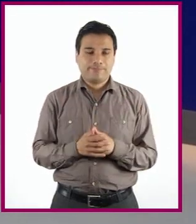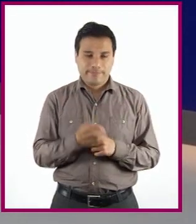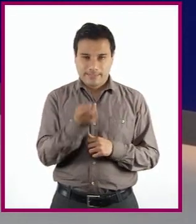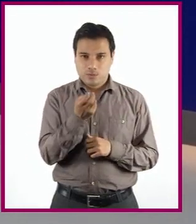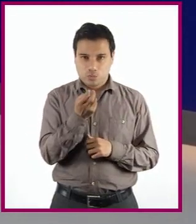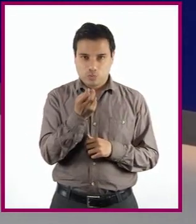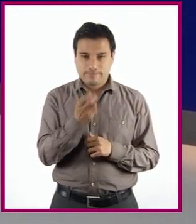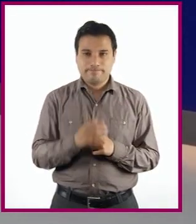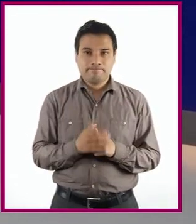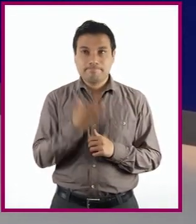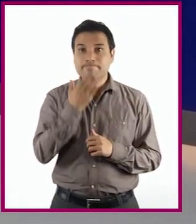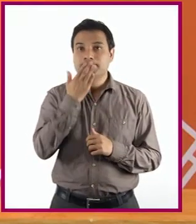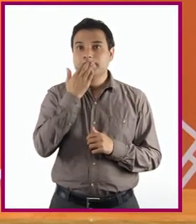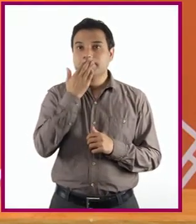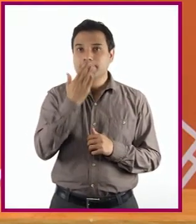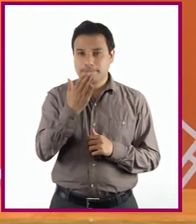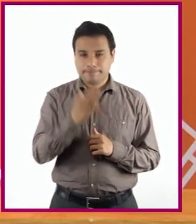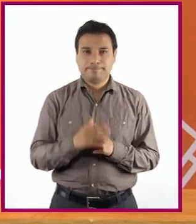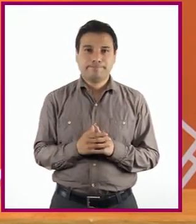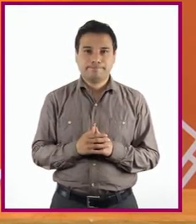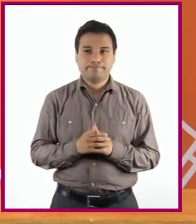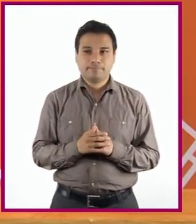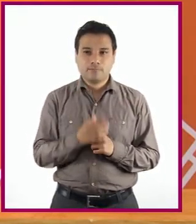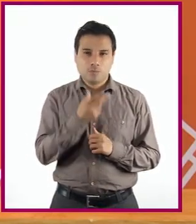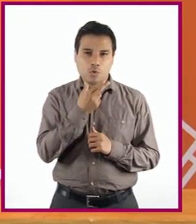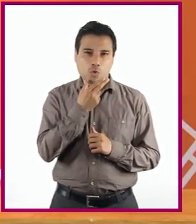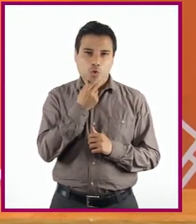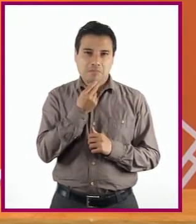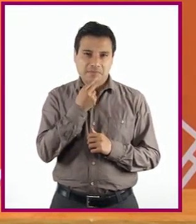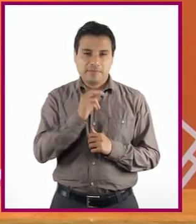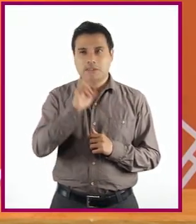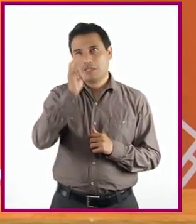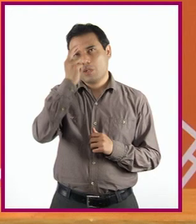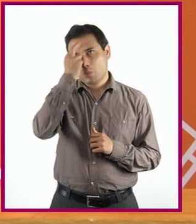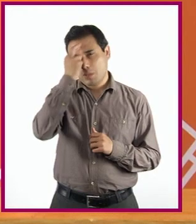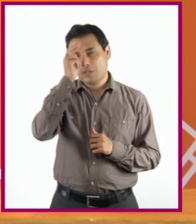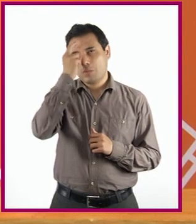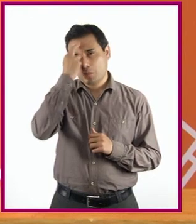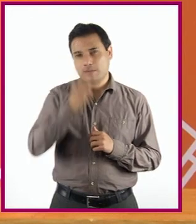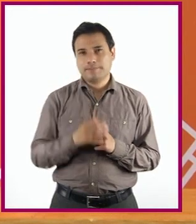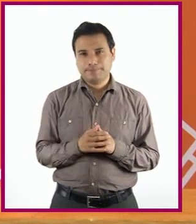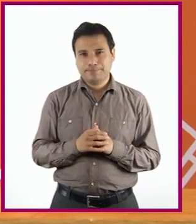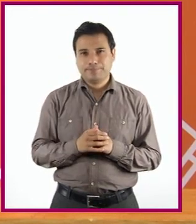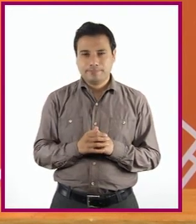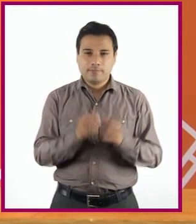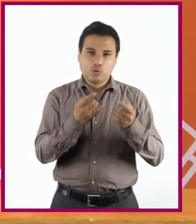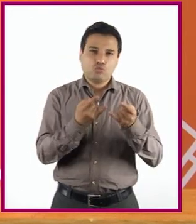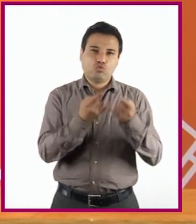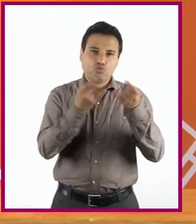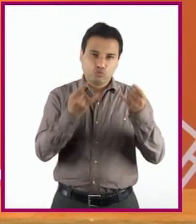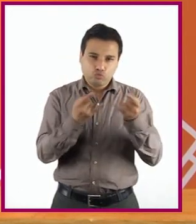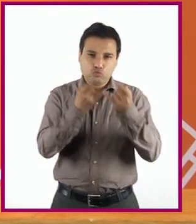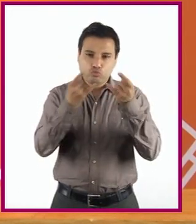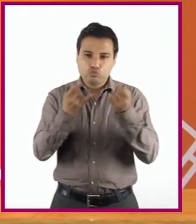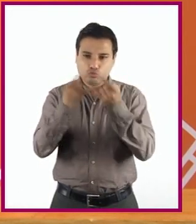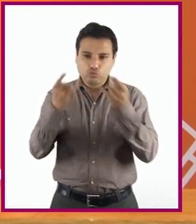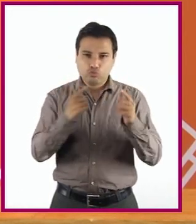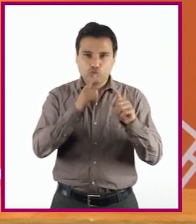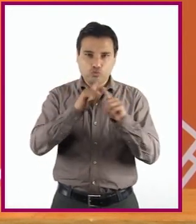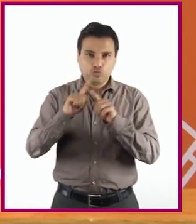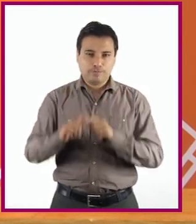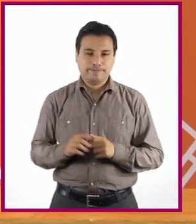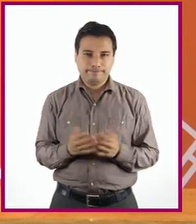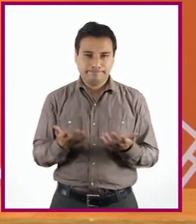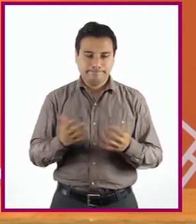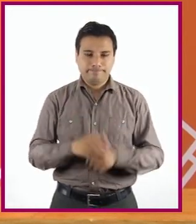Exactamente, eres muy observador. El autor parte de sus recuerdos para seleccionar algunos aspectos de su vida en función de su